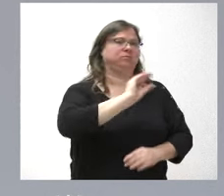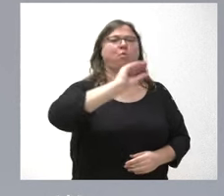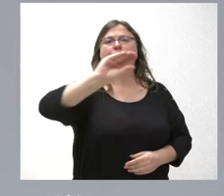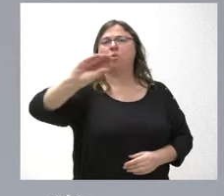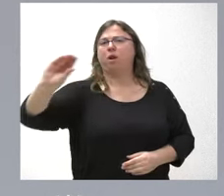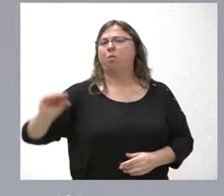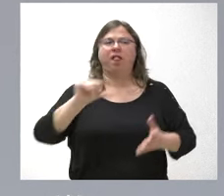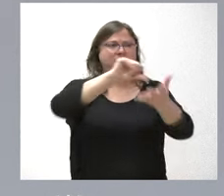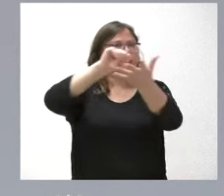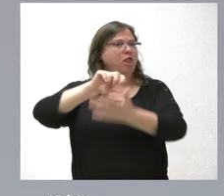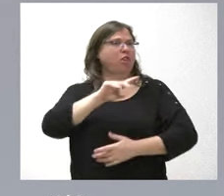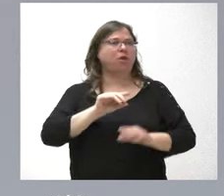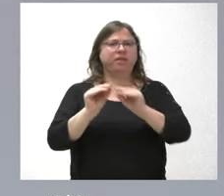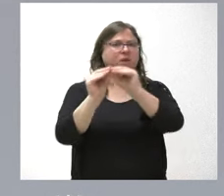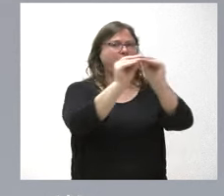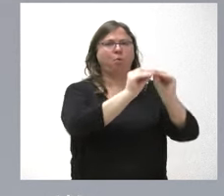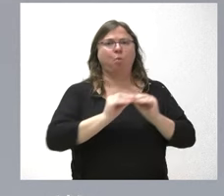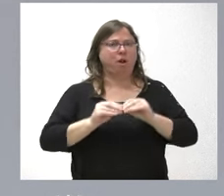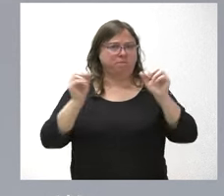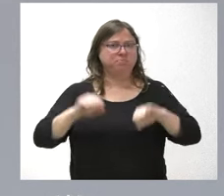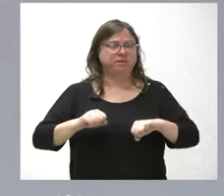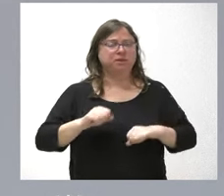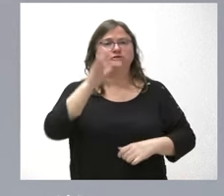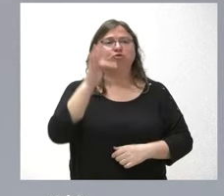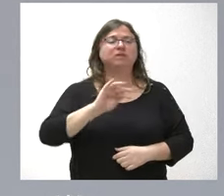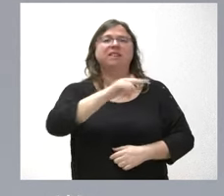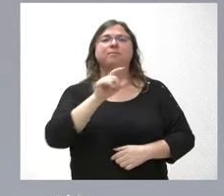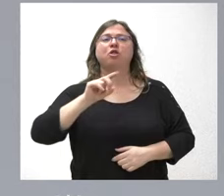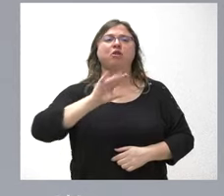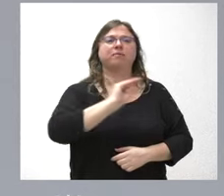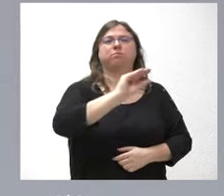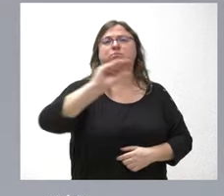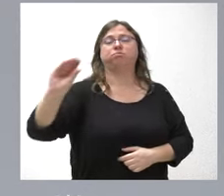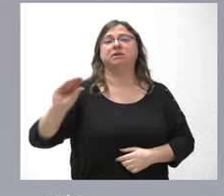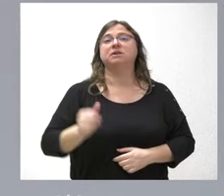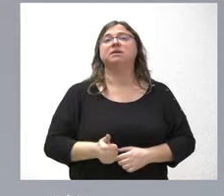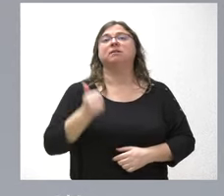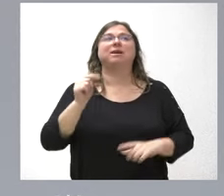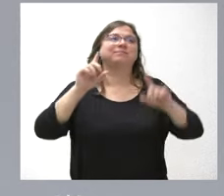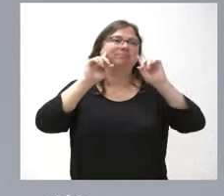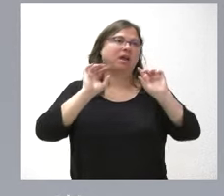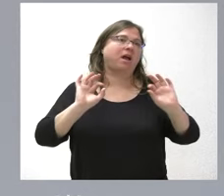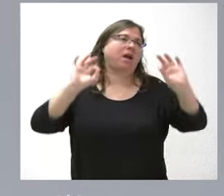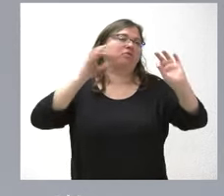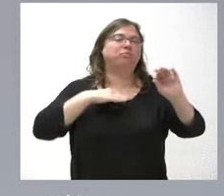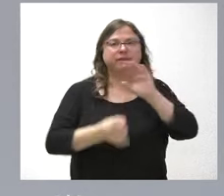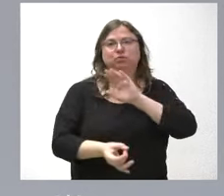12 localidades donde se van a realizar estas actividades, más allá de particularidades que puedan